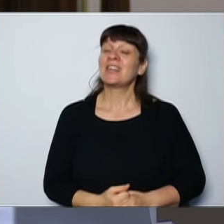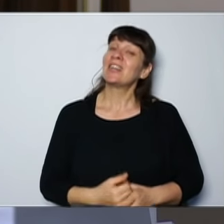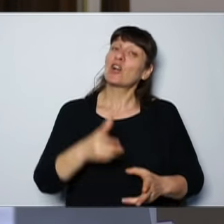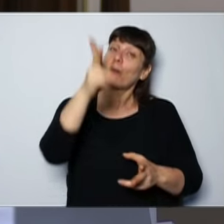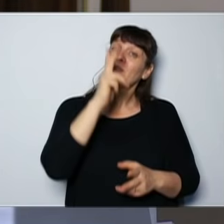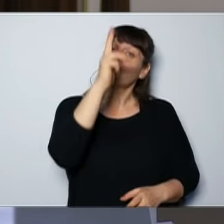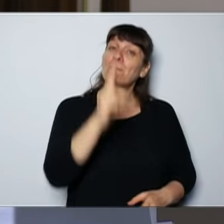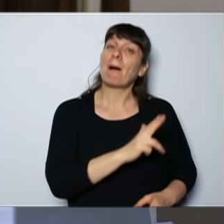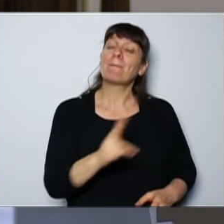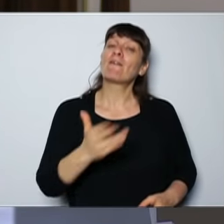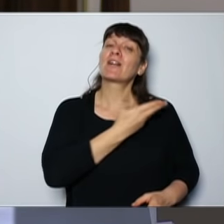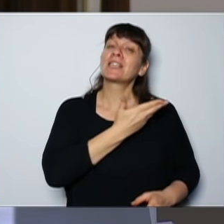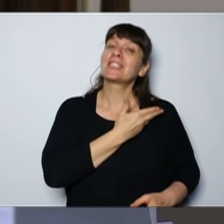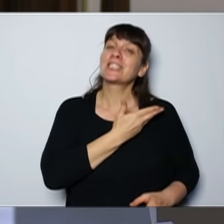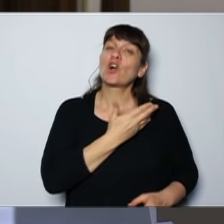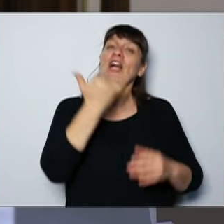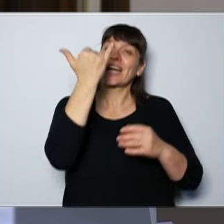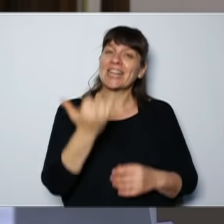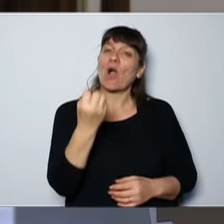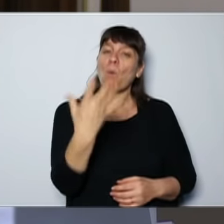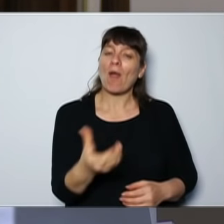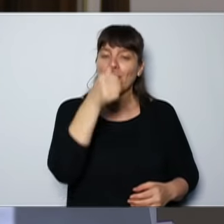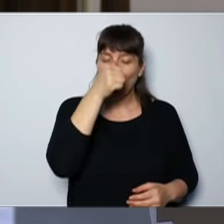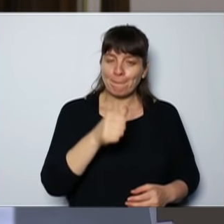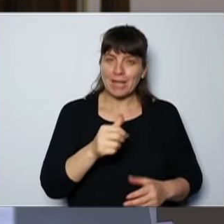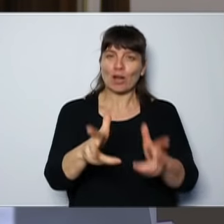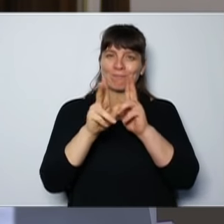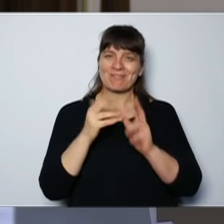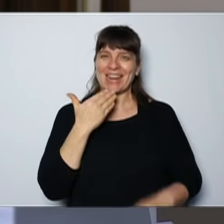como dice el Papa Francisco, que tengan un buen domingo.